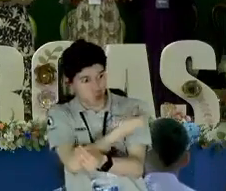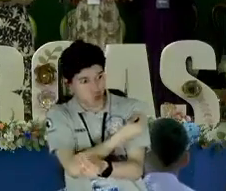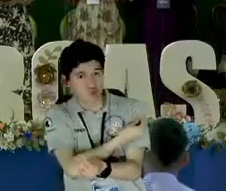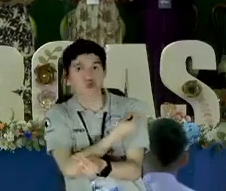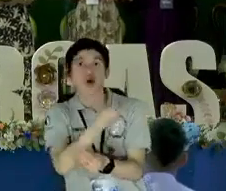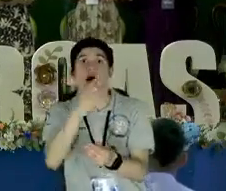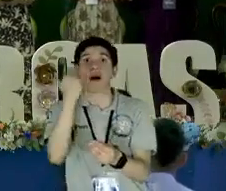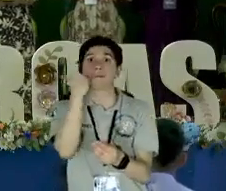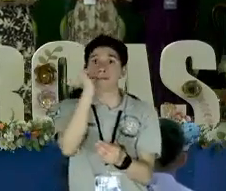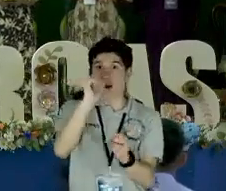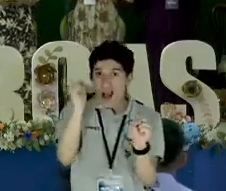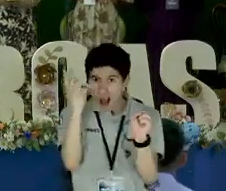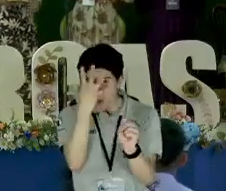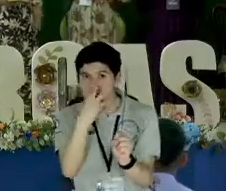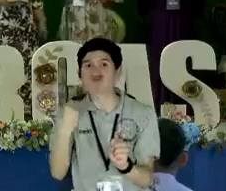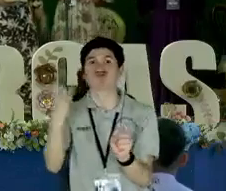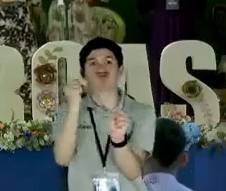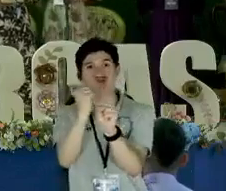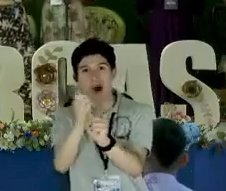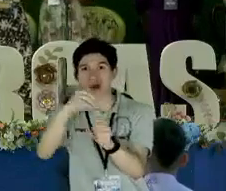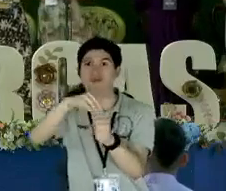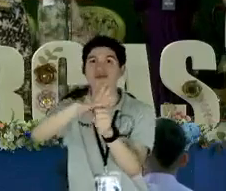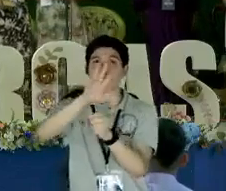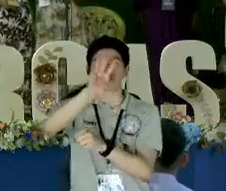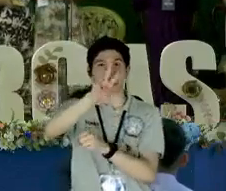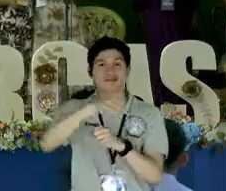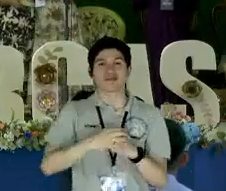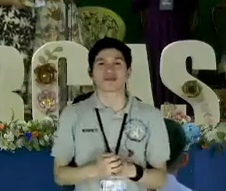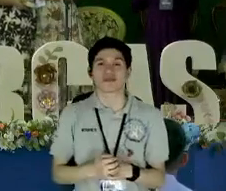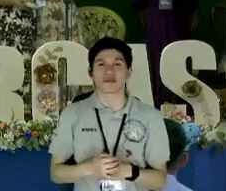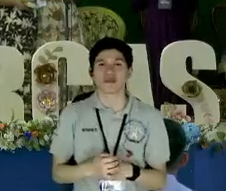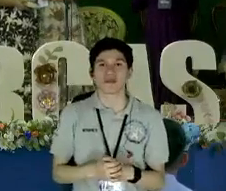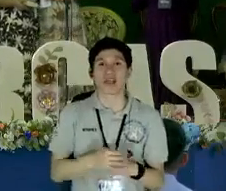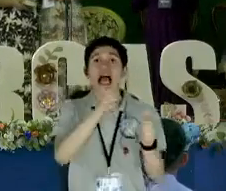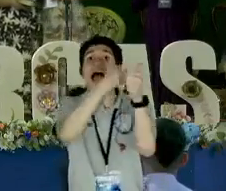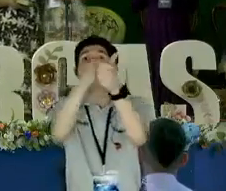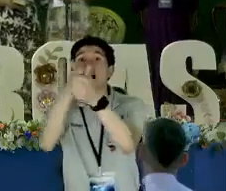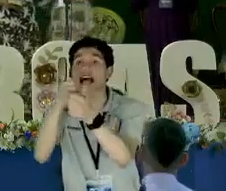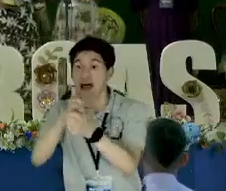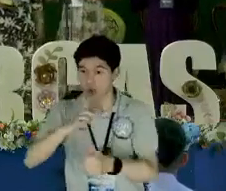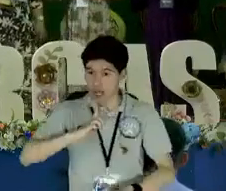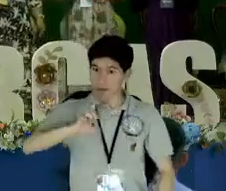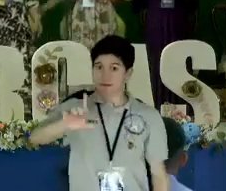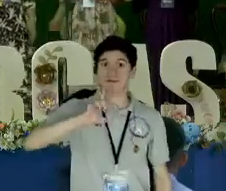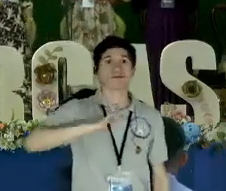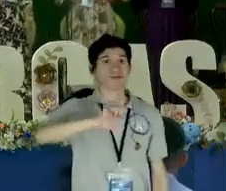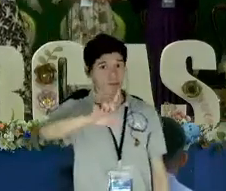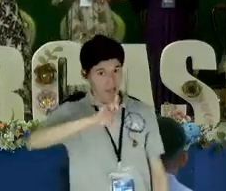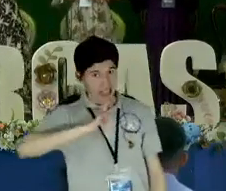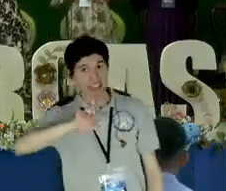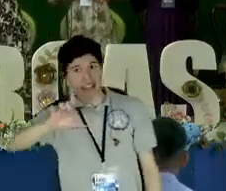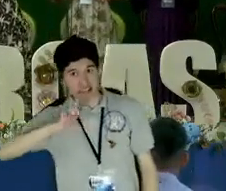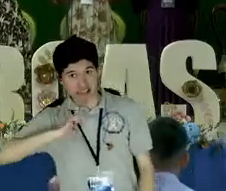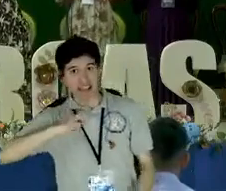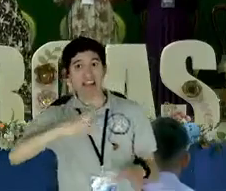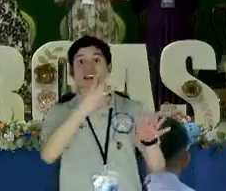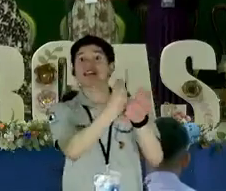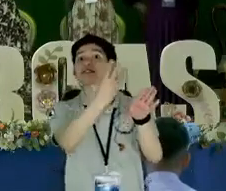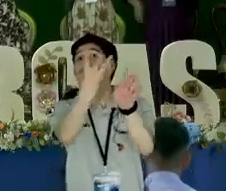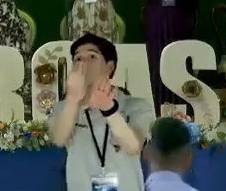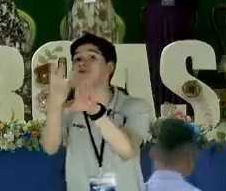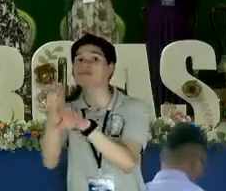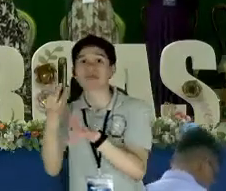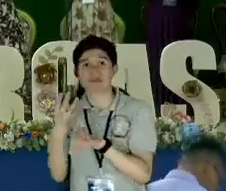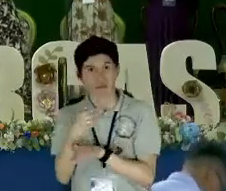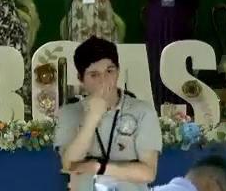distrito número 3, amén. A las directivas locales, den gloria a Dios, las directivas locales de las Dorcas.